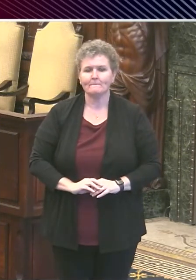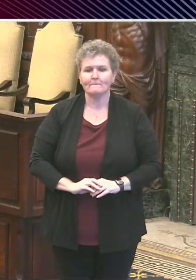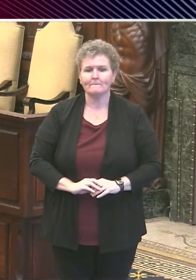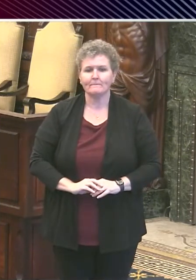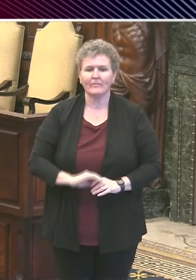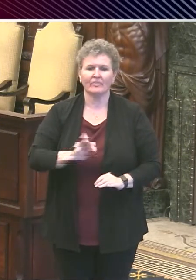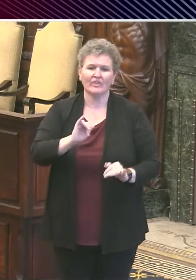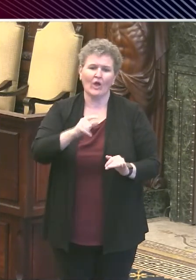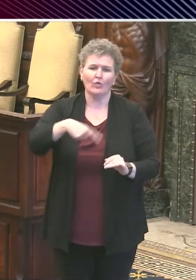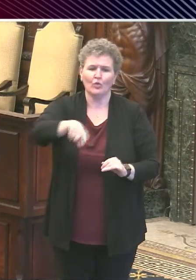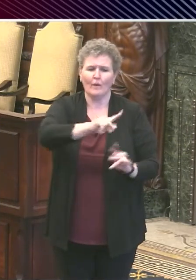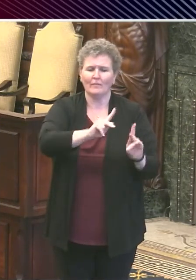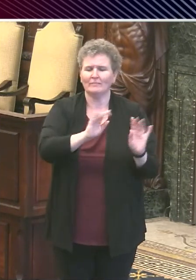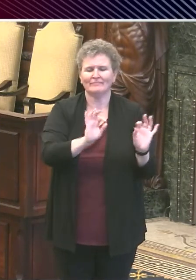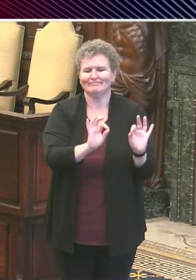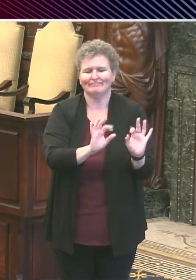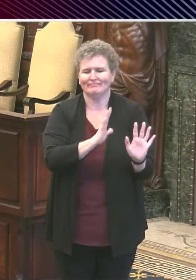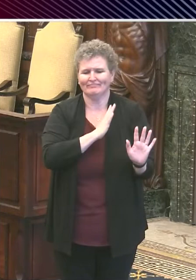kinds of charges.